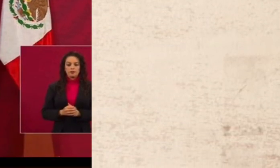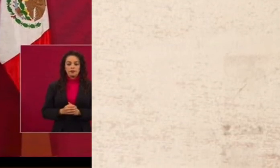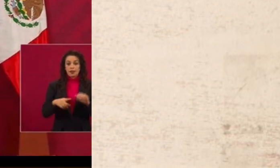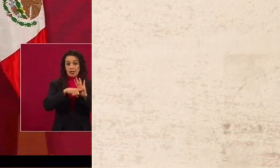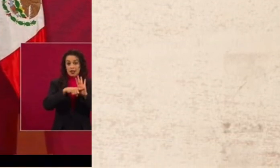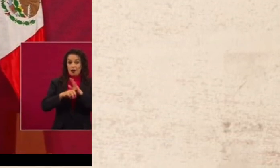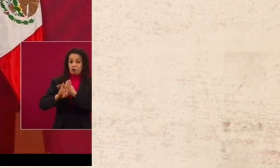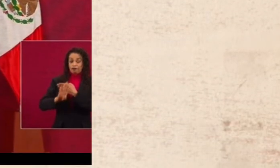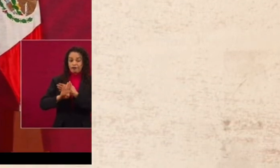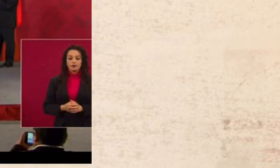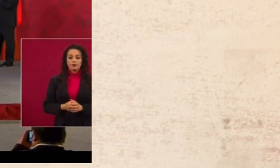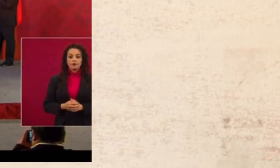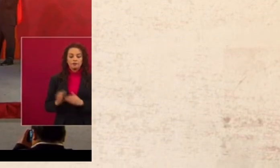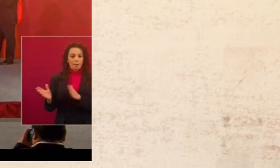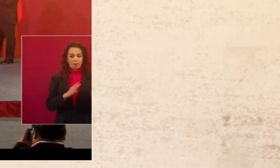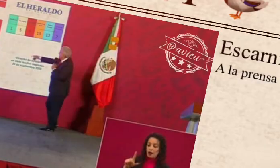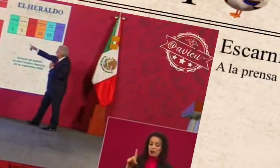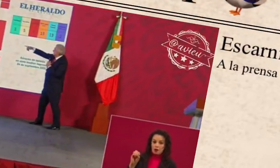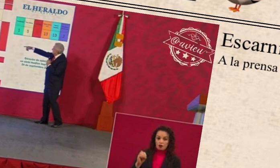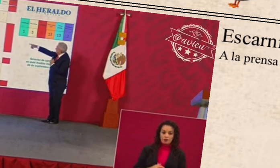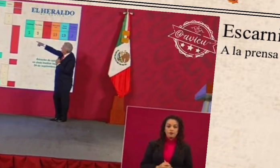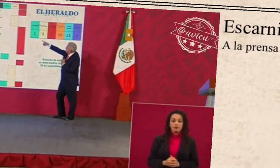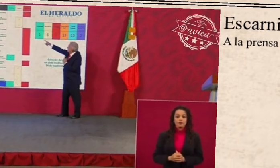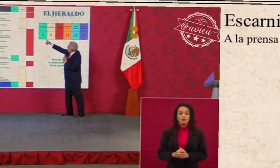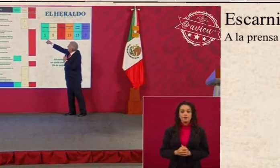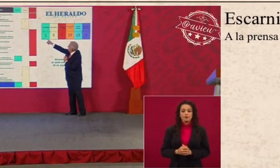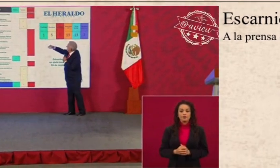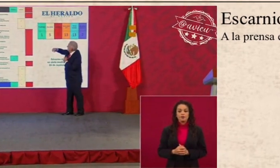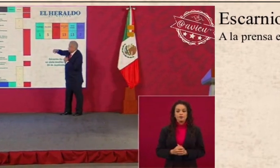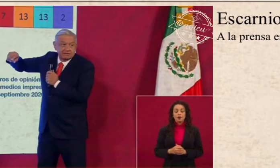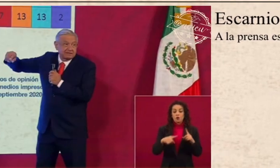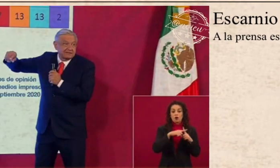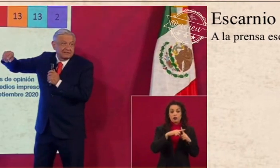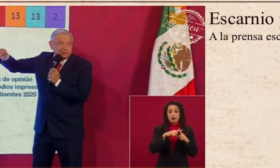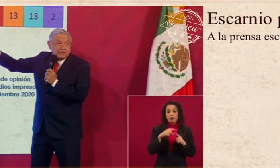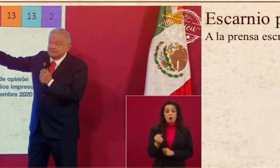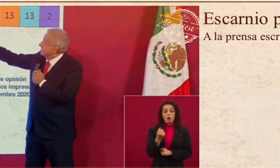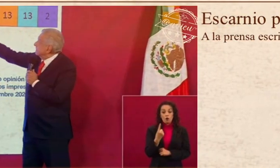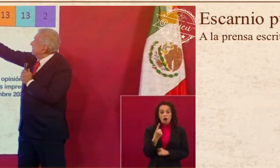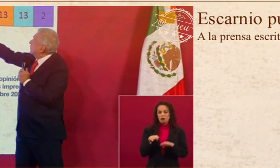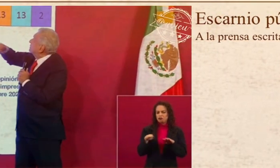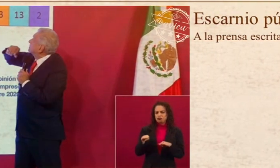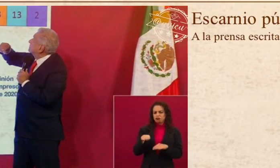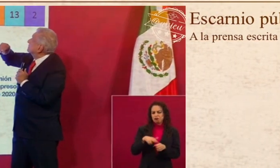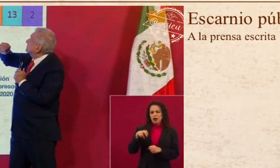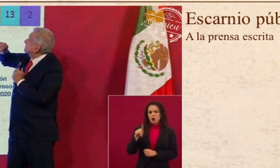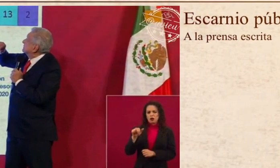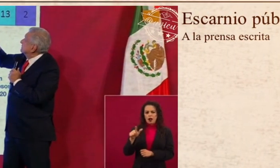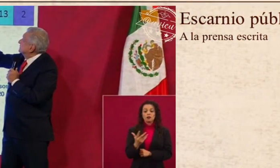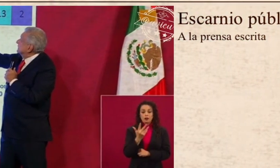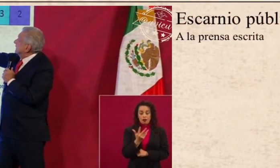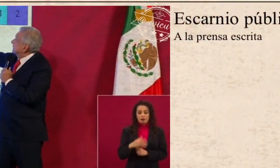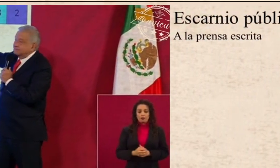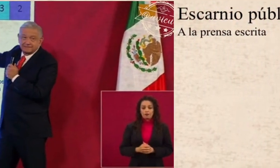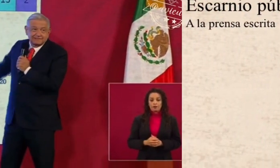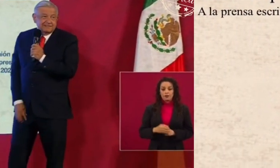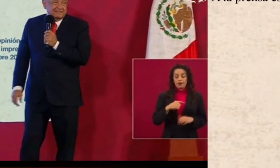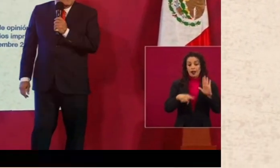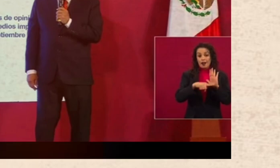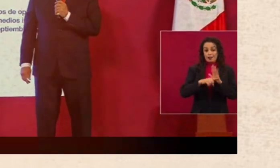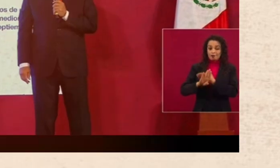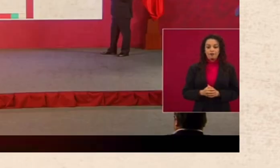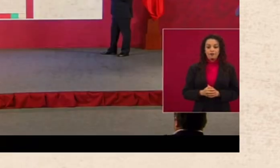Negativas, once. Heredaldo, positivas, una. Neutrales, cinco. Negativas,